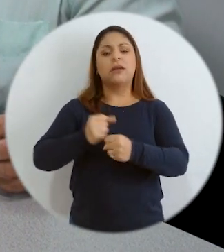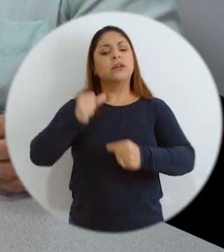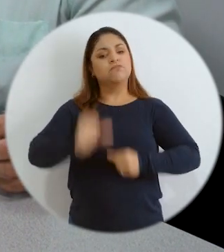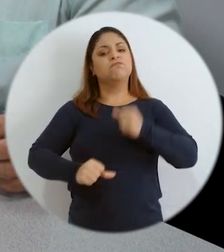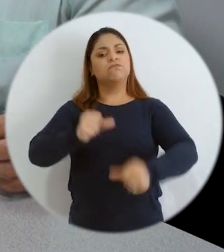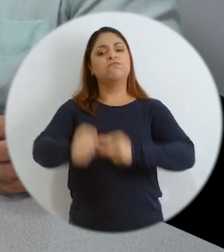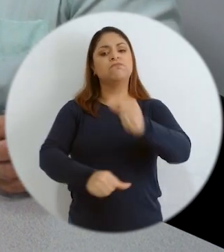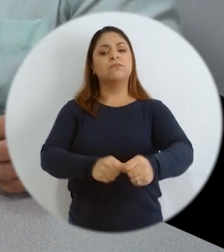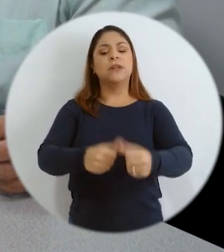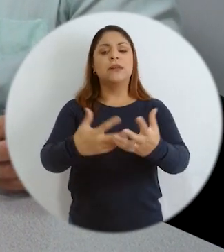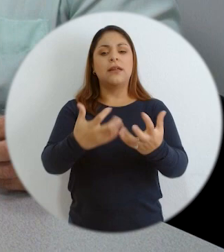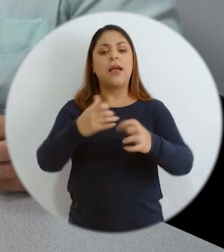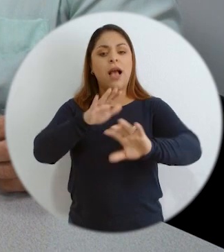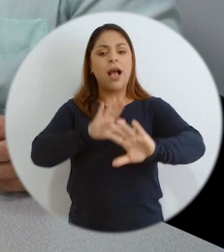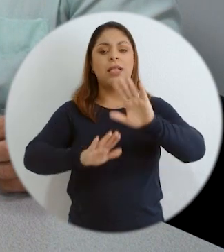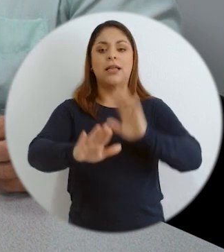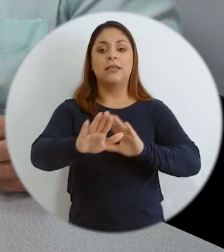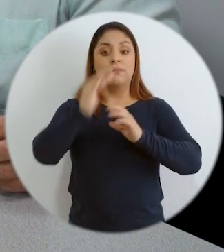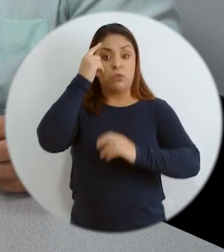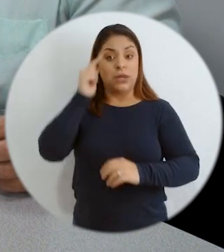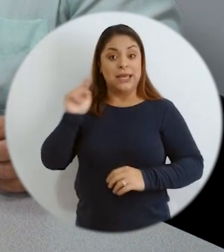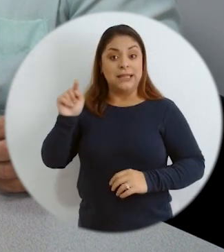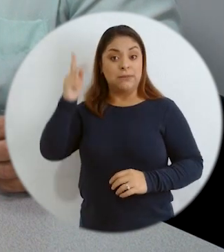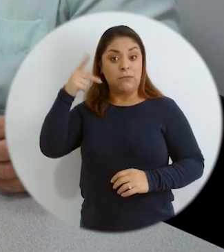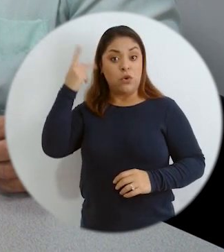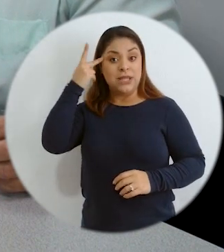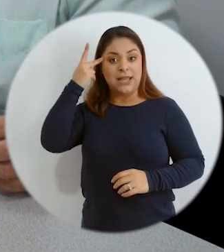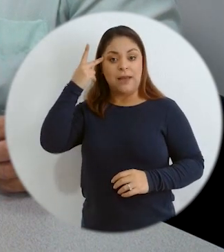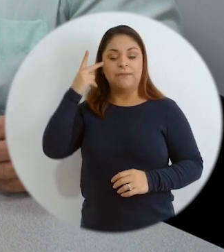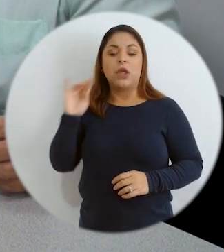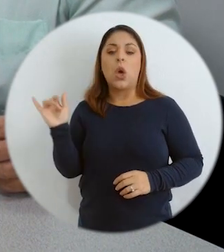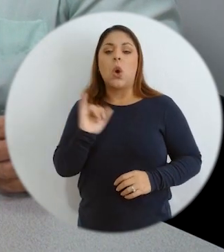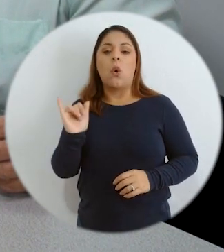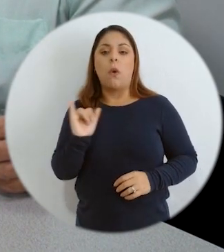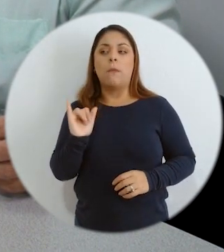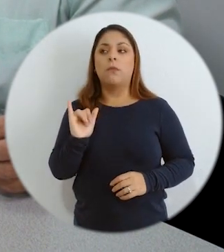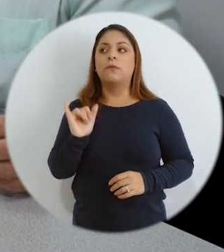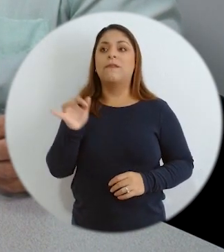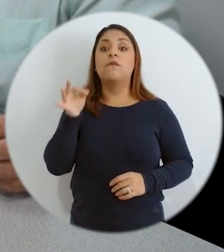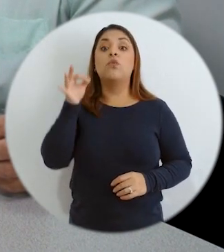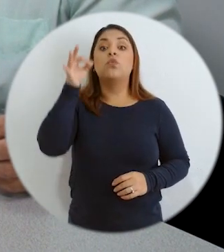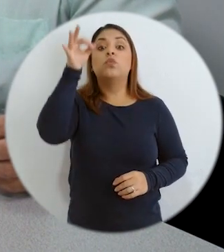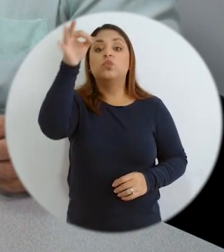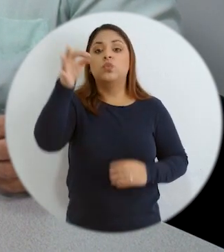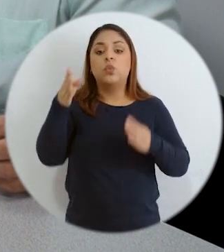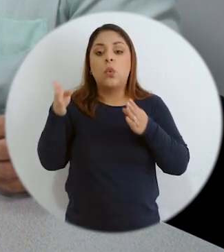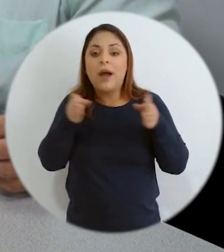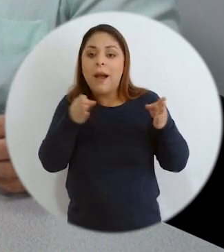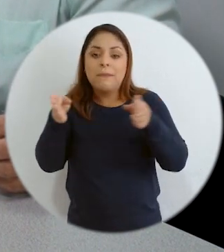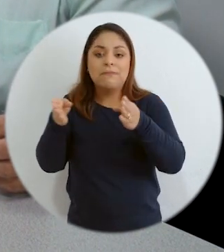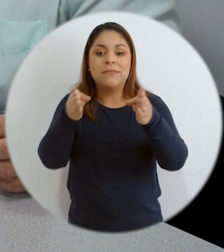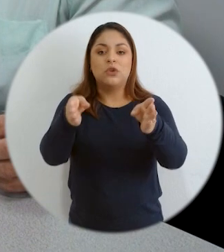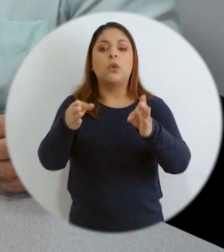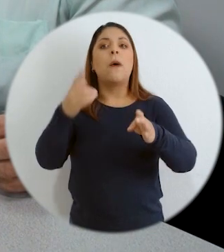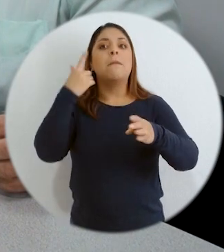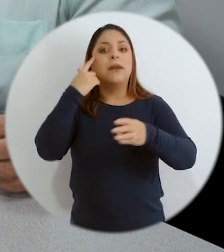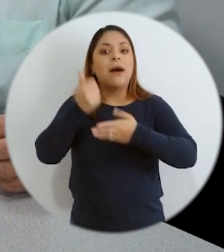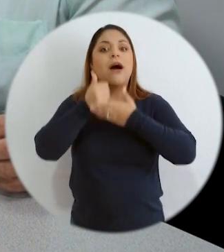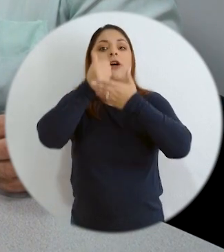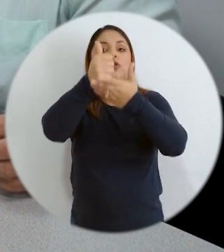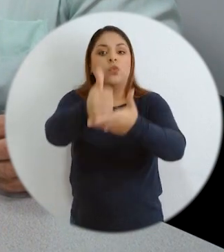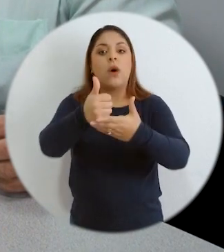cosas adelante, y esto es un logro importante porque esta política se puede convertir en una hoja de ruta, digamos, para permitir